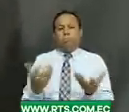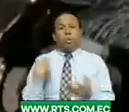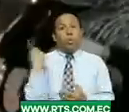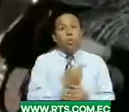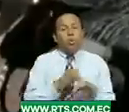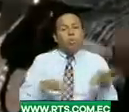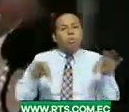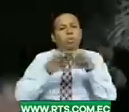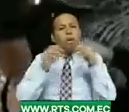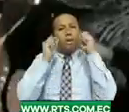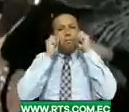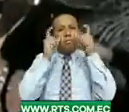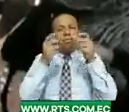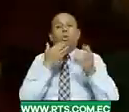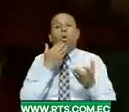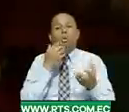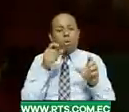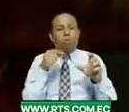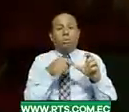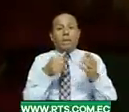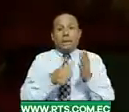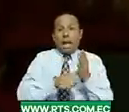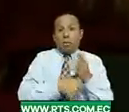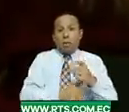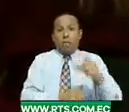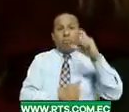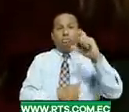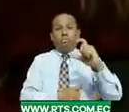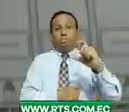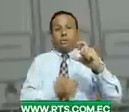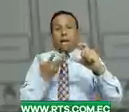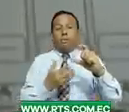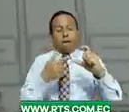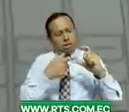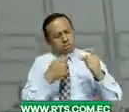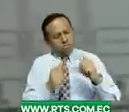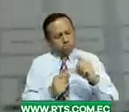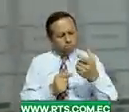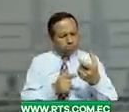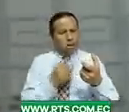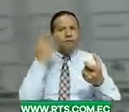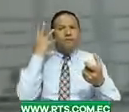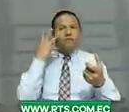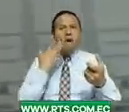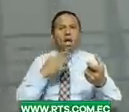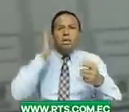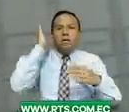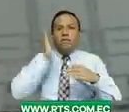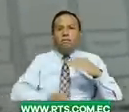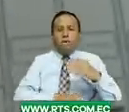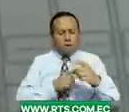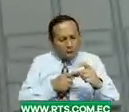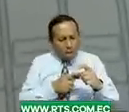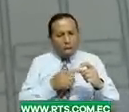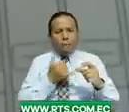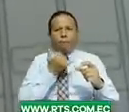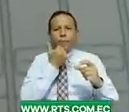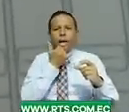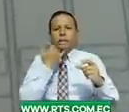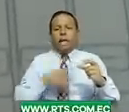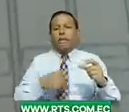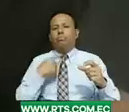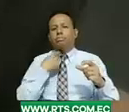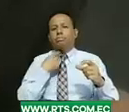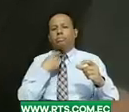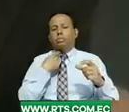Por ejemplo, a puertas de una elección, ¿será que se puede sufragar? Sí se puede votar. Lo que es importante es para otro tipo de trámites,